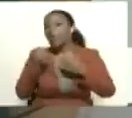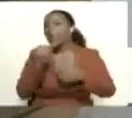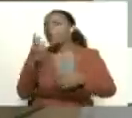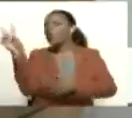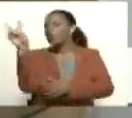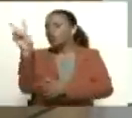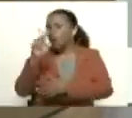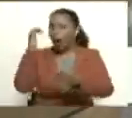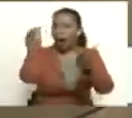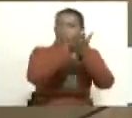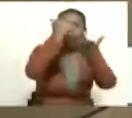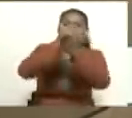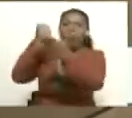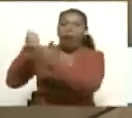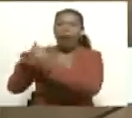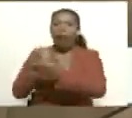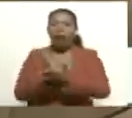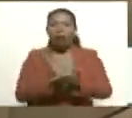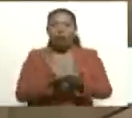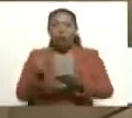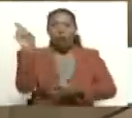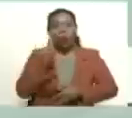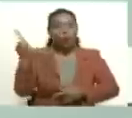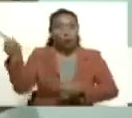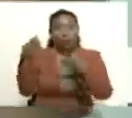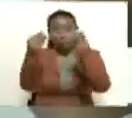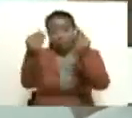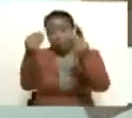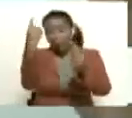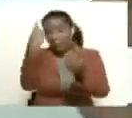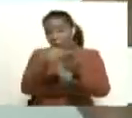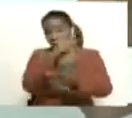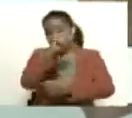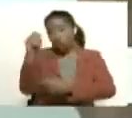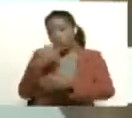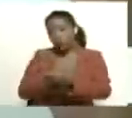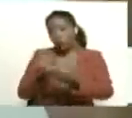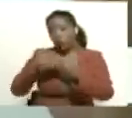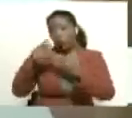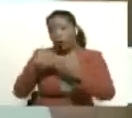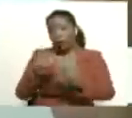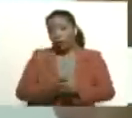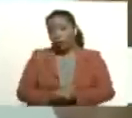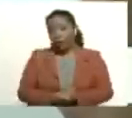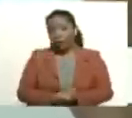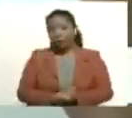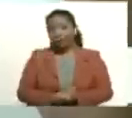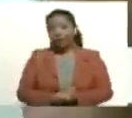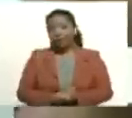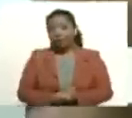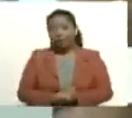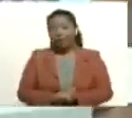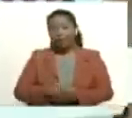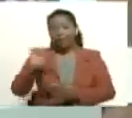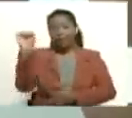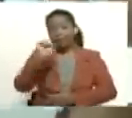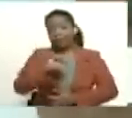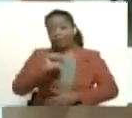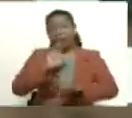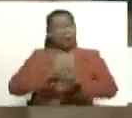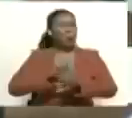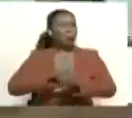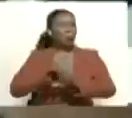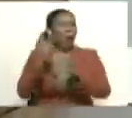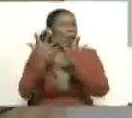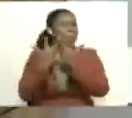venezolanos fueron asesinados utilizando estos 1.200 millones de dólares? ¿Dónde están estos 1.200 millones de dólares? ¿Por qué la